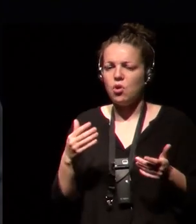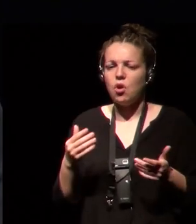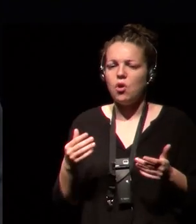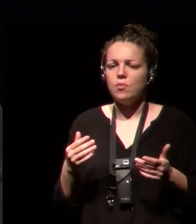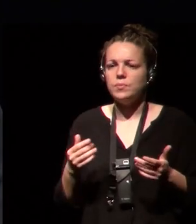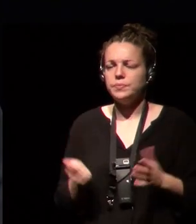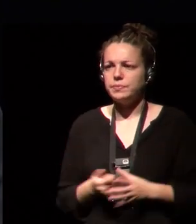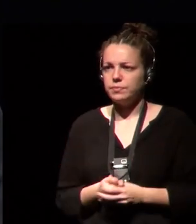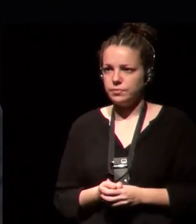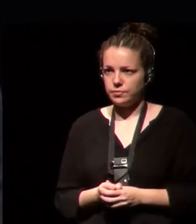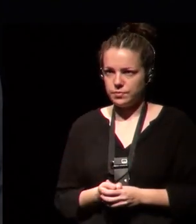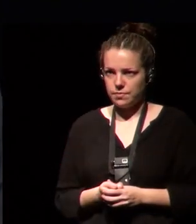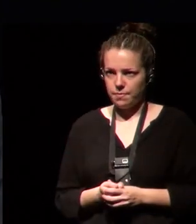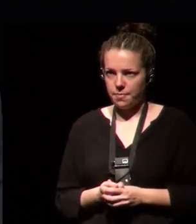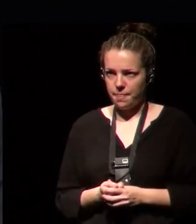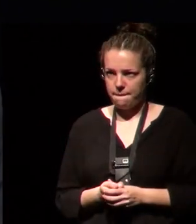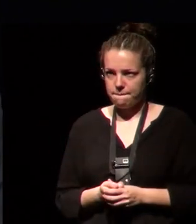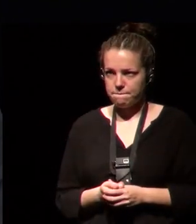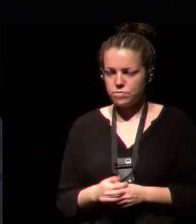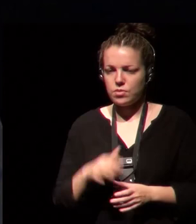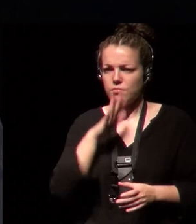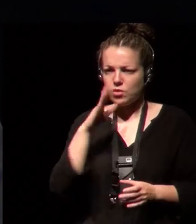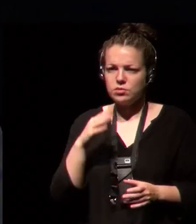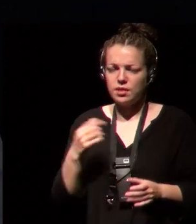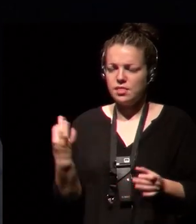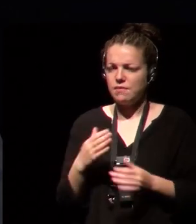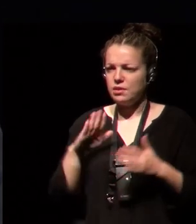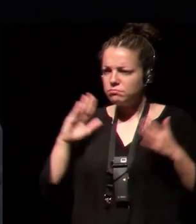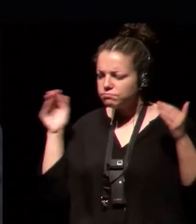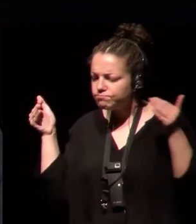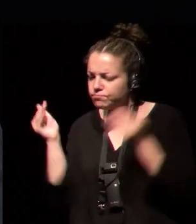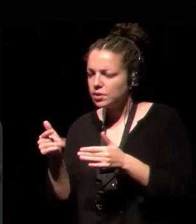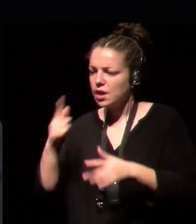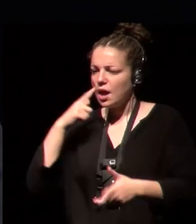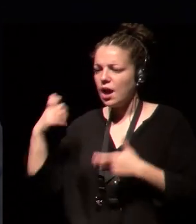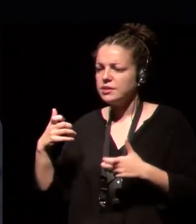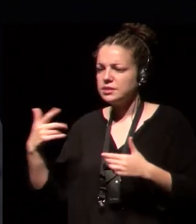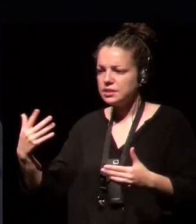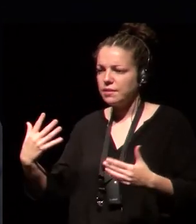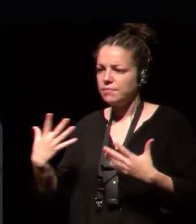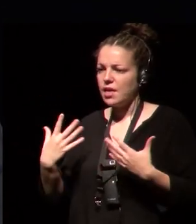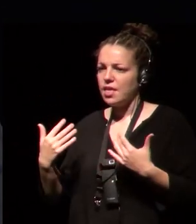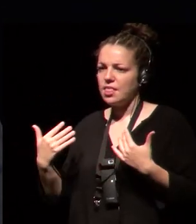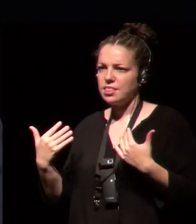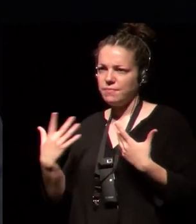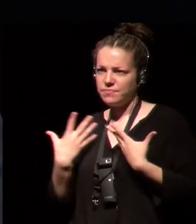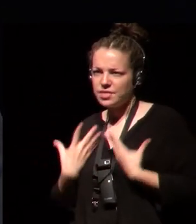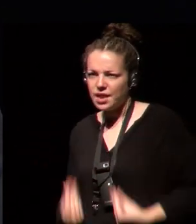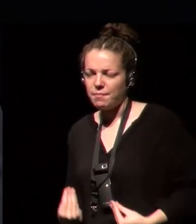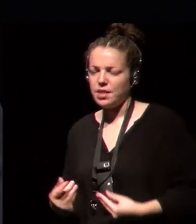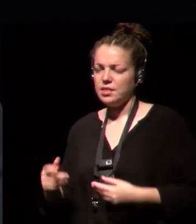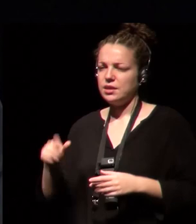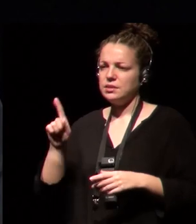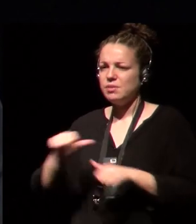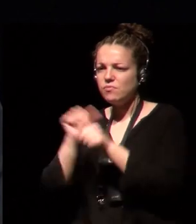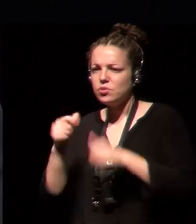de forma que se centra en las artes dramáticas, de forma humana, de forma virtual y virtuosa, aprovechando